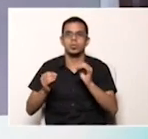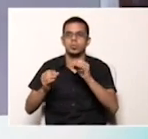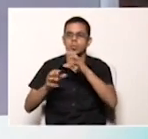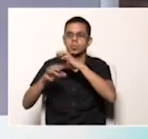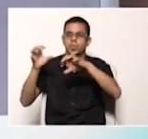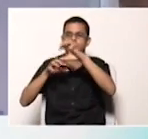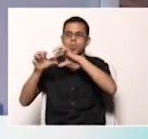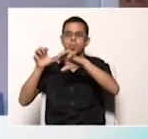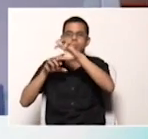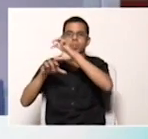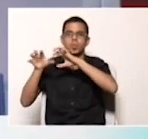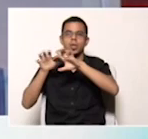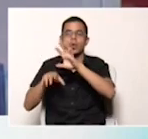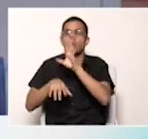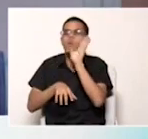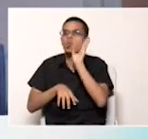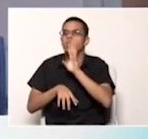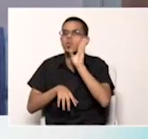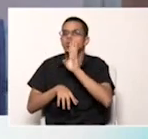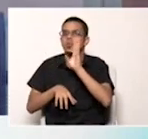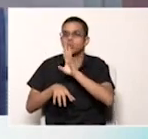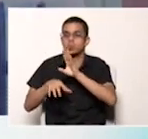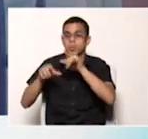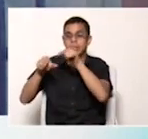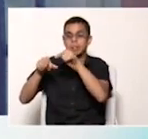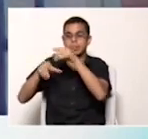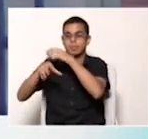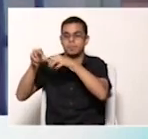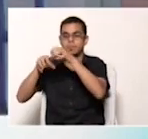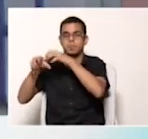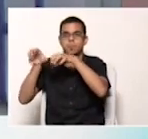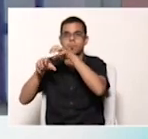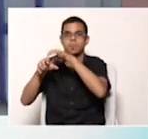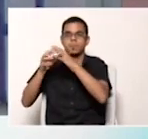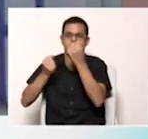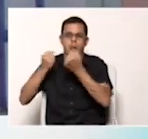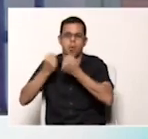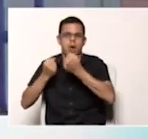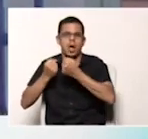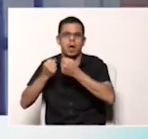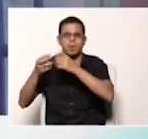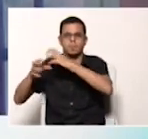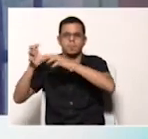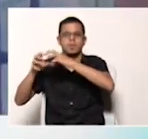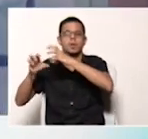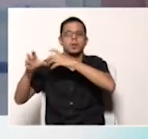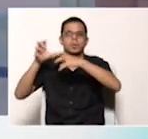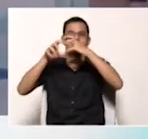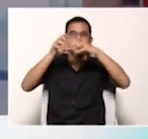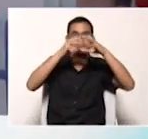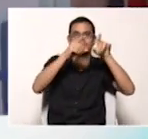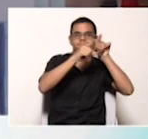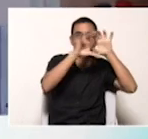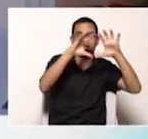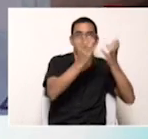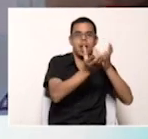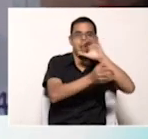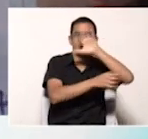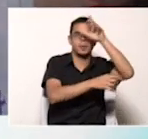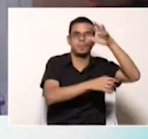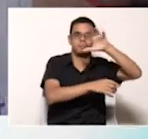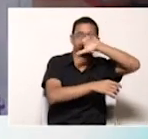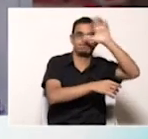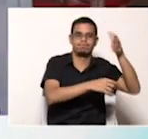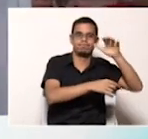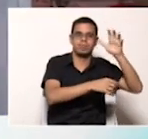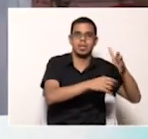querida atmósfera. Tenemos el fluorocarburo, que es importante porque las industrias